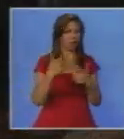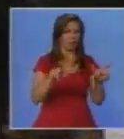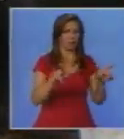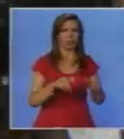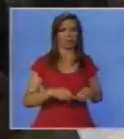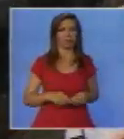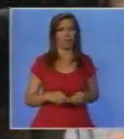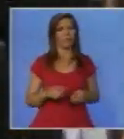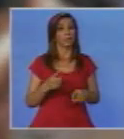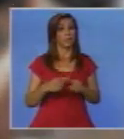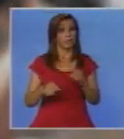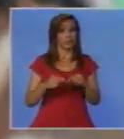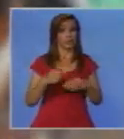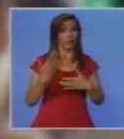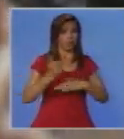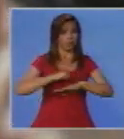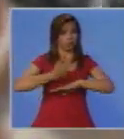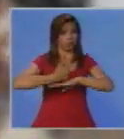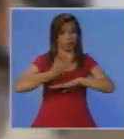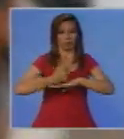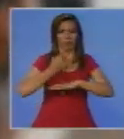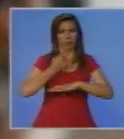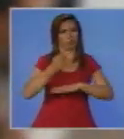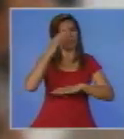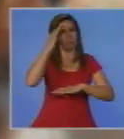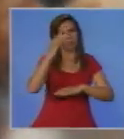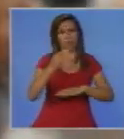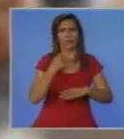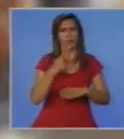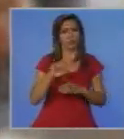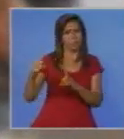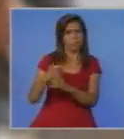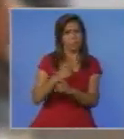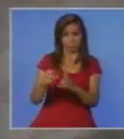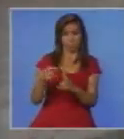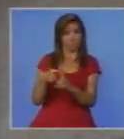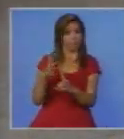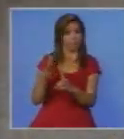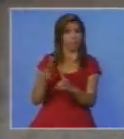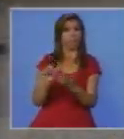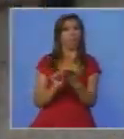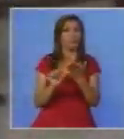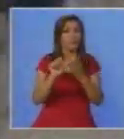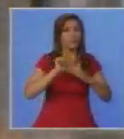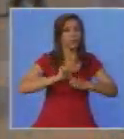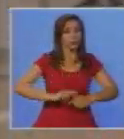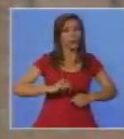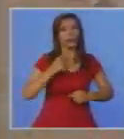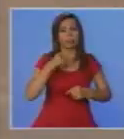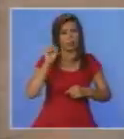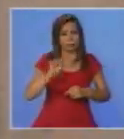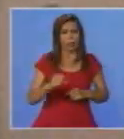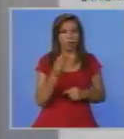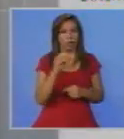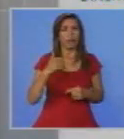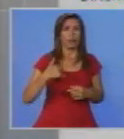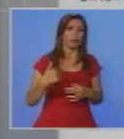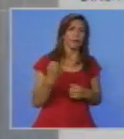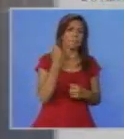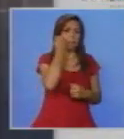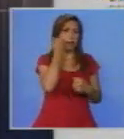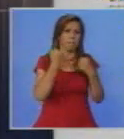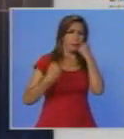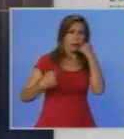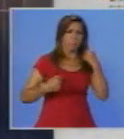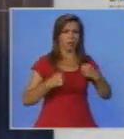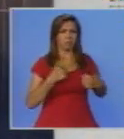torturas, no obstante los informes médicos del Ministerio de Salud confirman en su mayoría el diagnóstico de contusiones y traumatismo en los